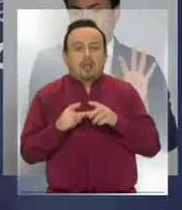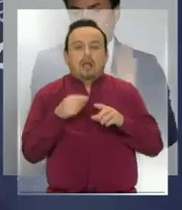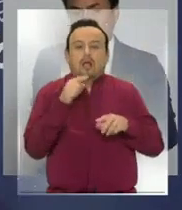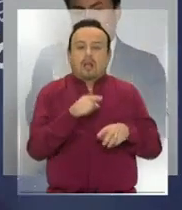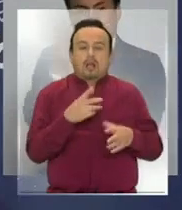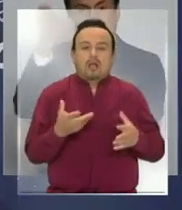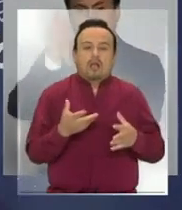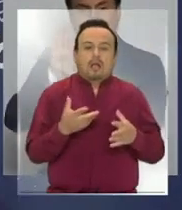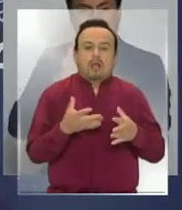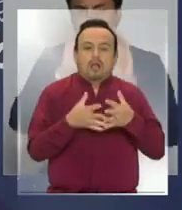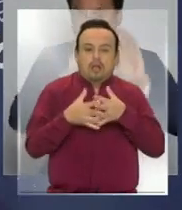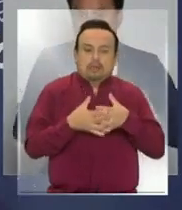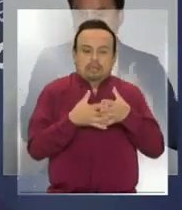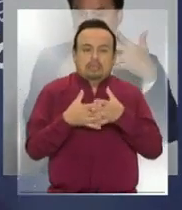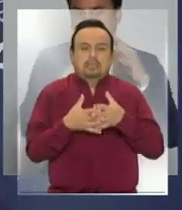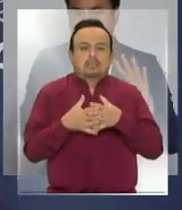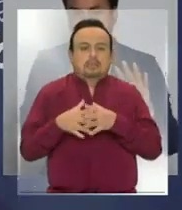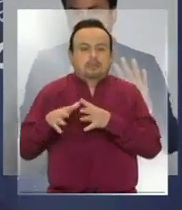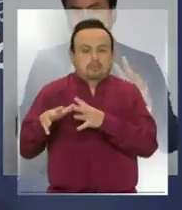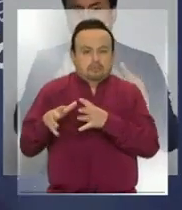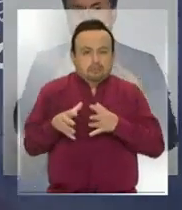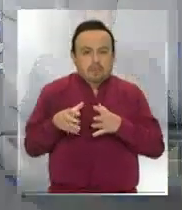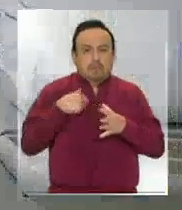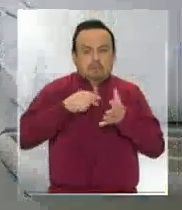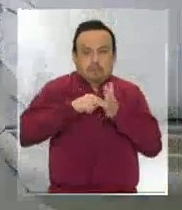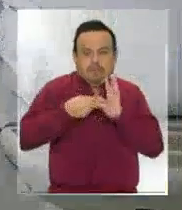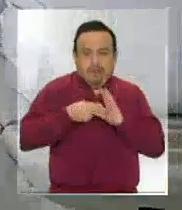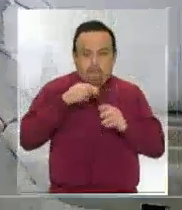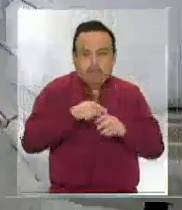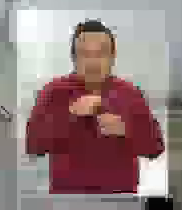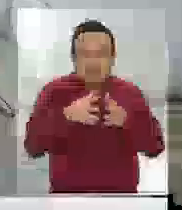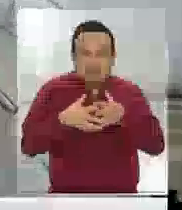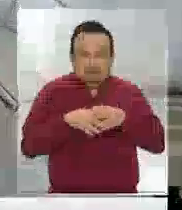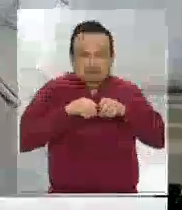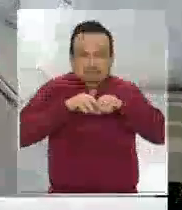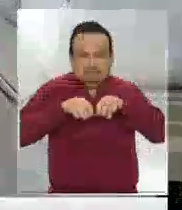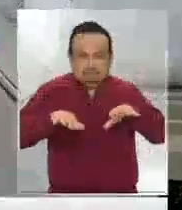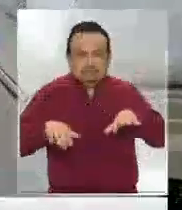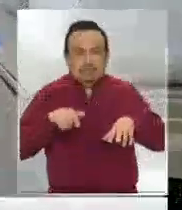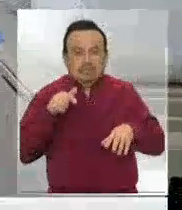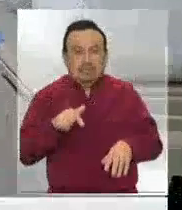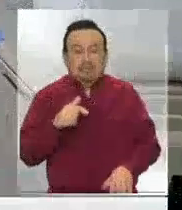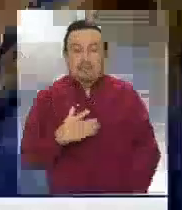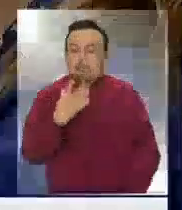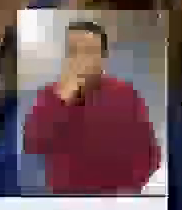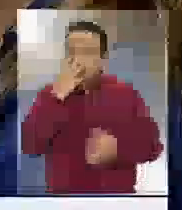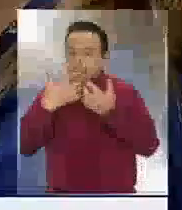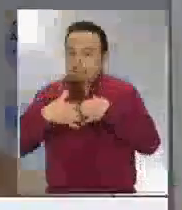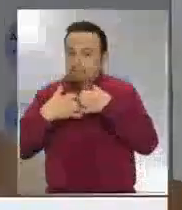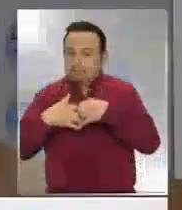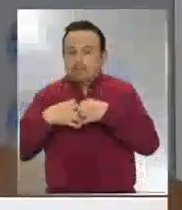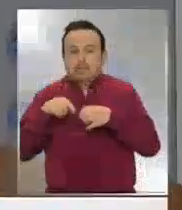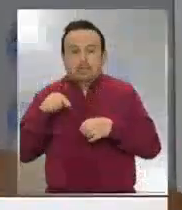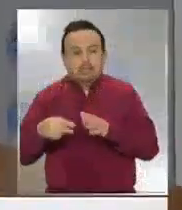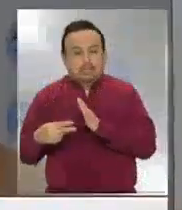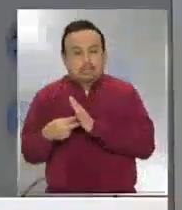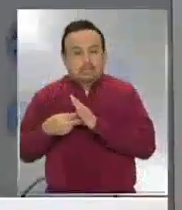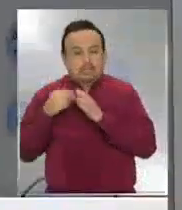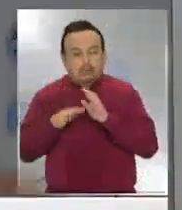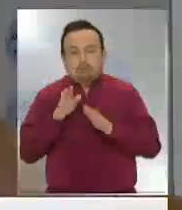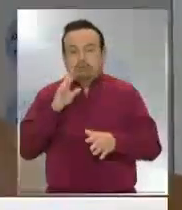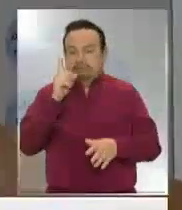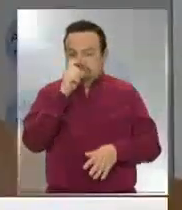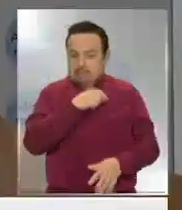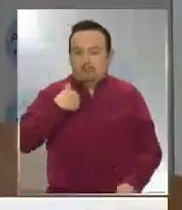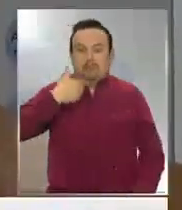el gobierno norteamericano para tratar su propia crisis. La cantidad de ventiladores mecánicos disponibles para tratar la crisis sanitaria es otro punto